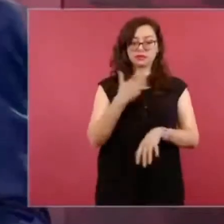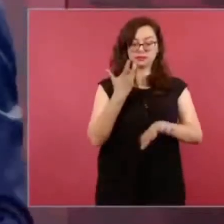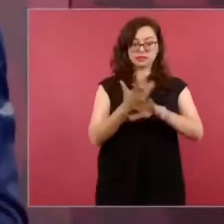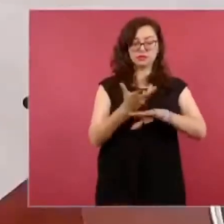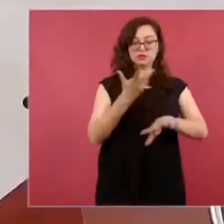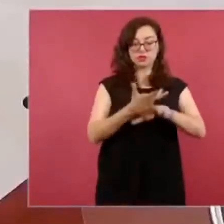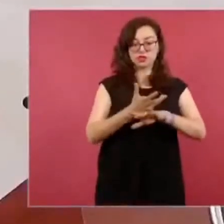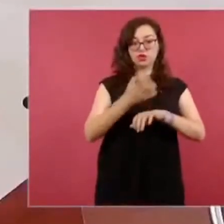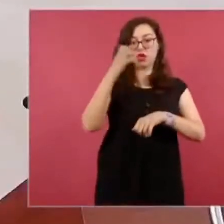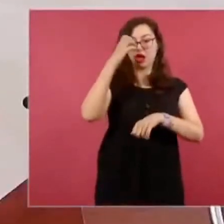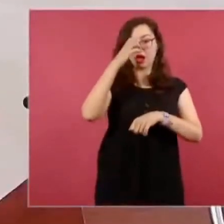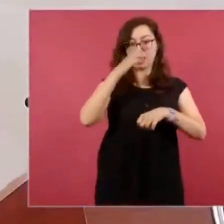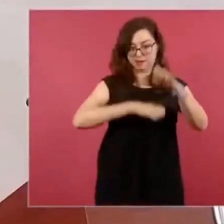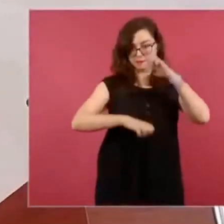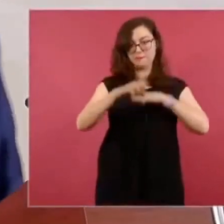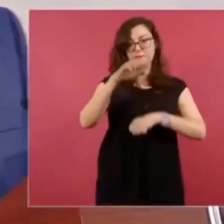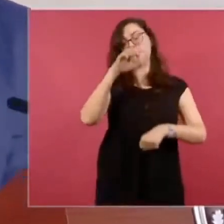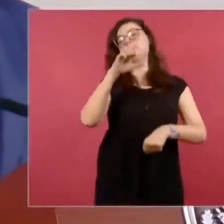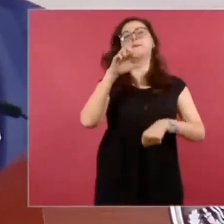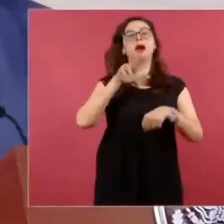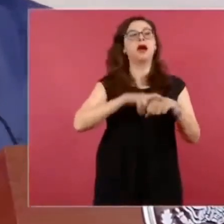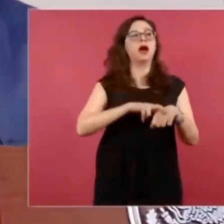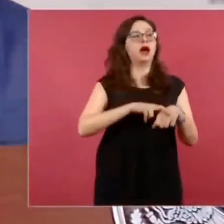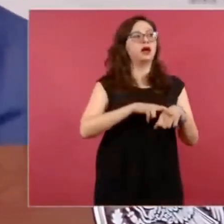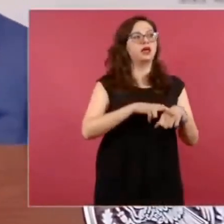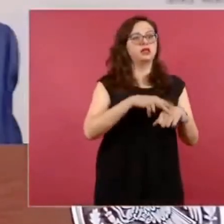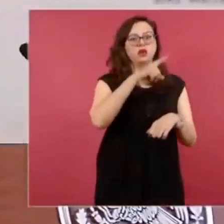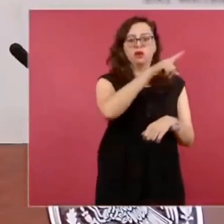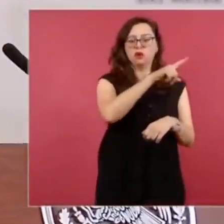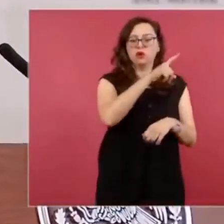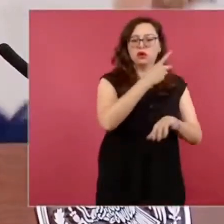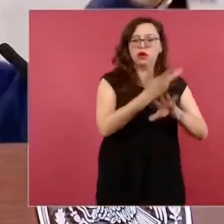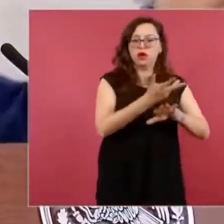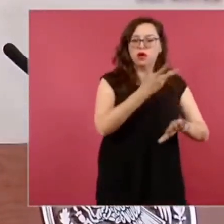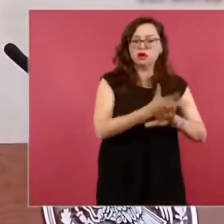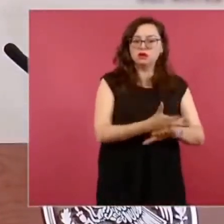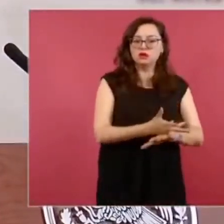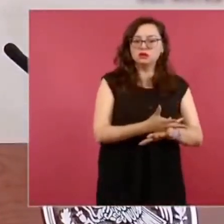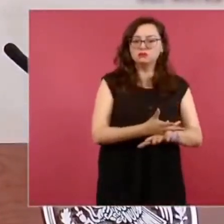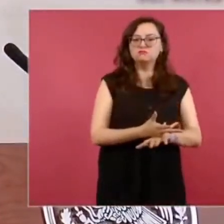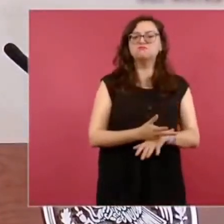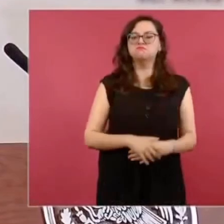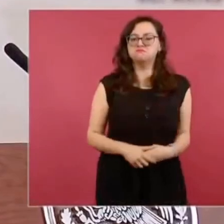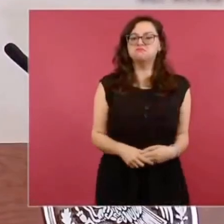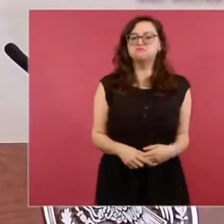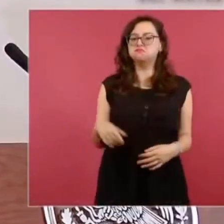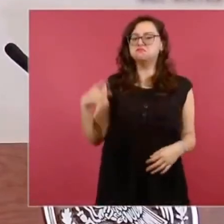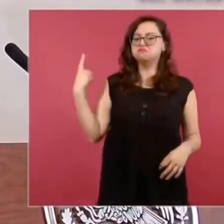informando que desde la embajada daban las órdenes,